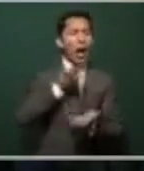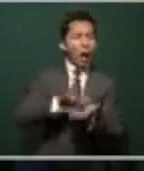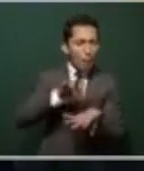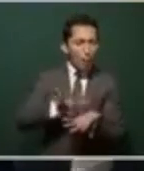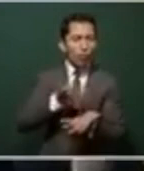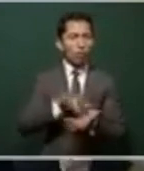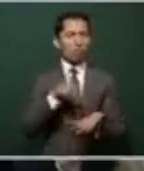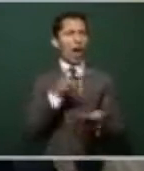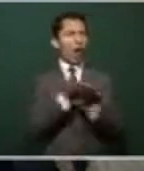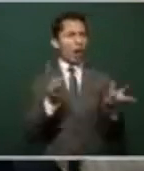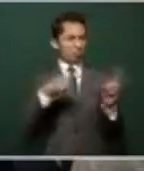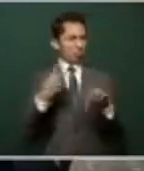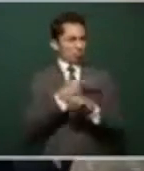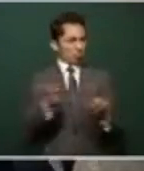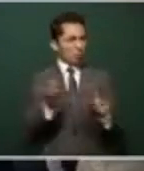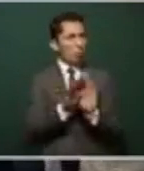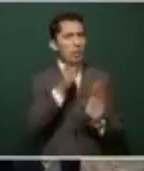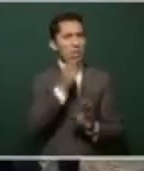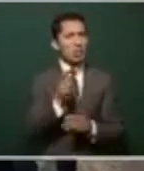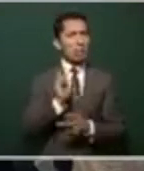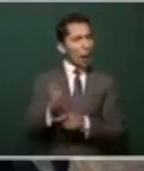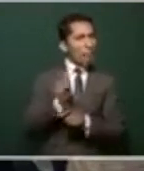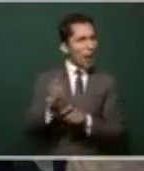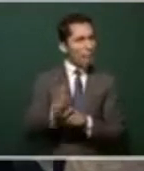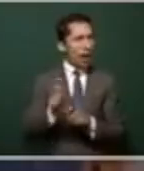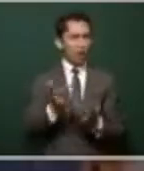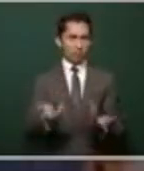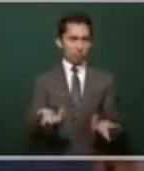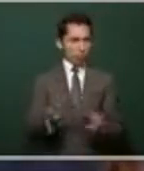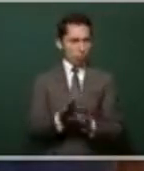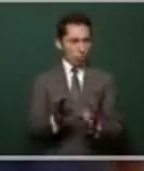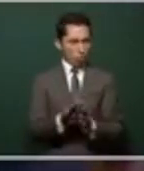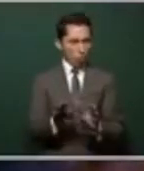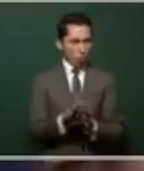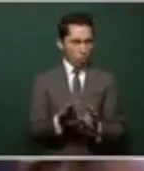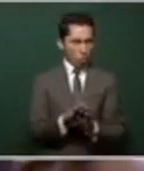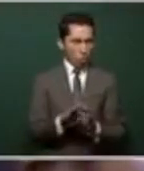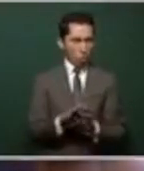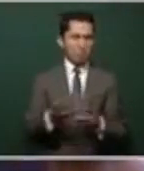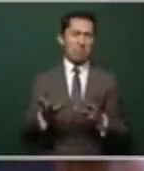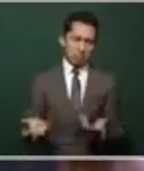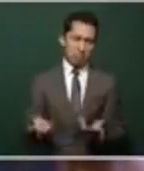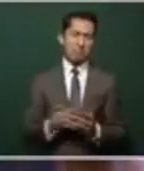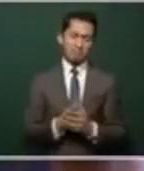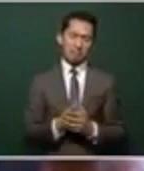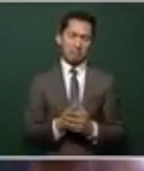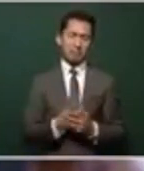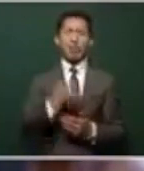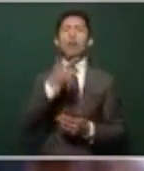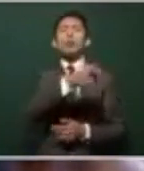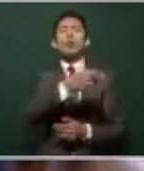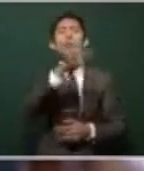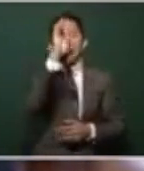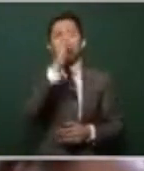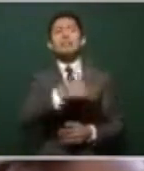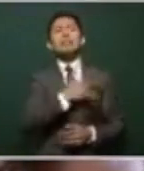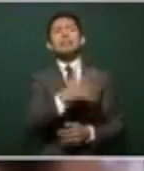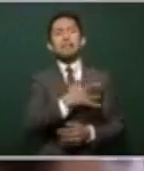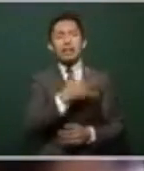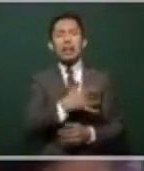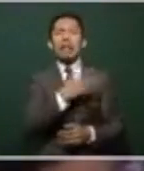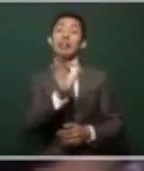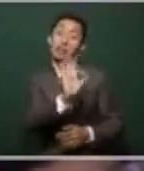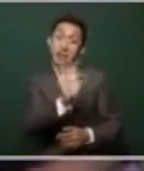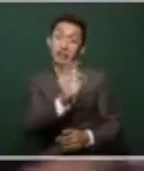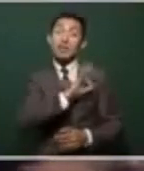¿Siente usted que a pesar de estos botines escudados en la autonomía, es posible llegar a